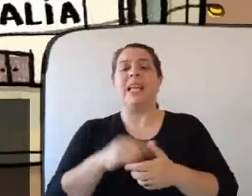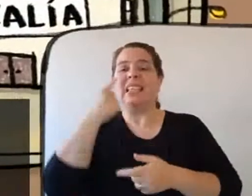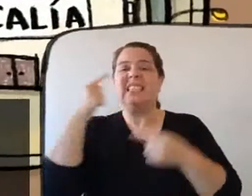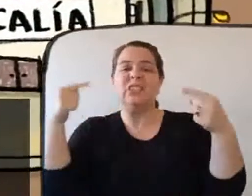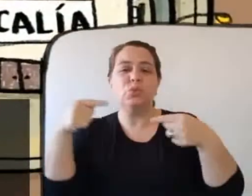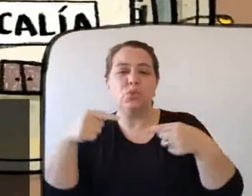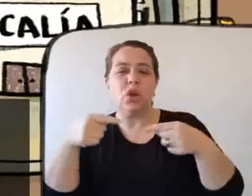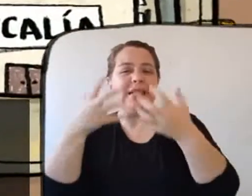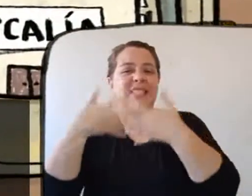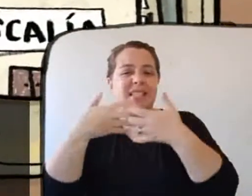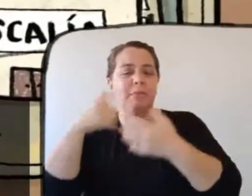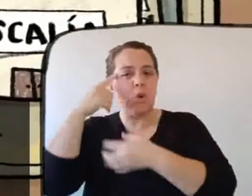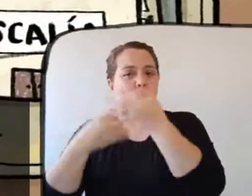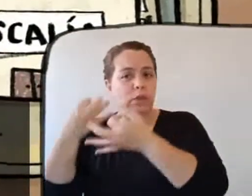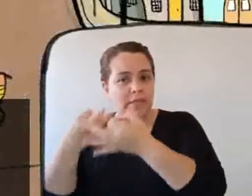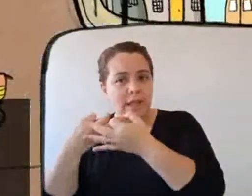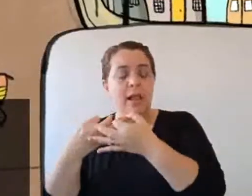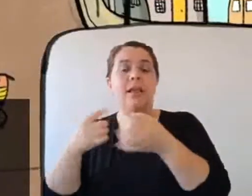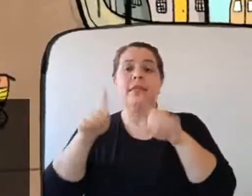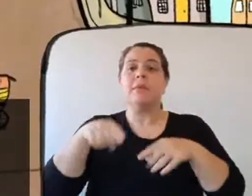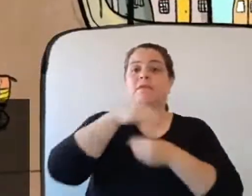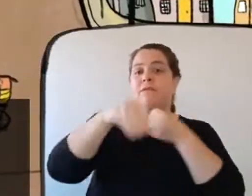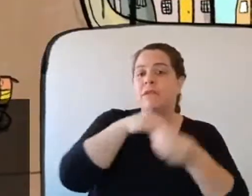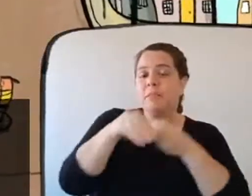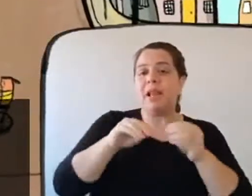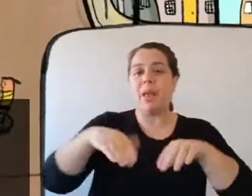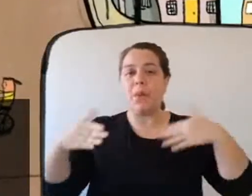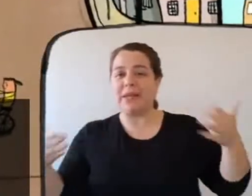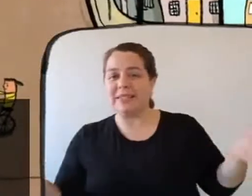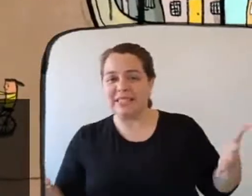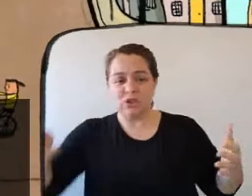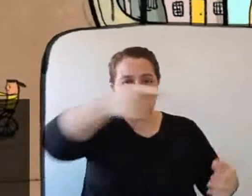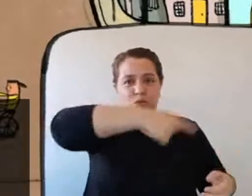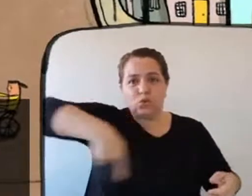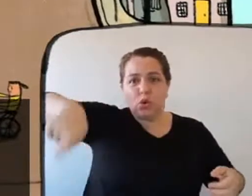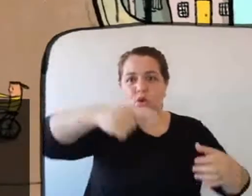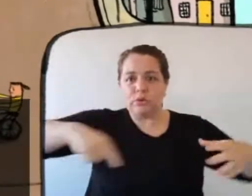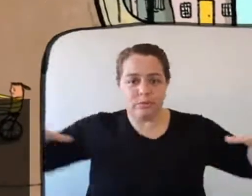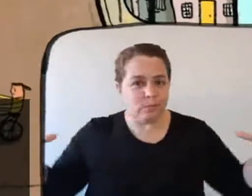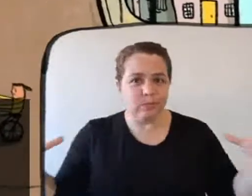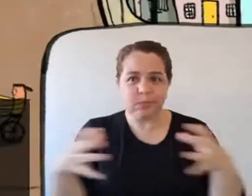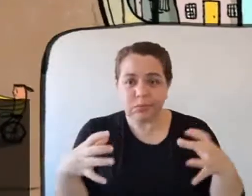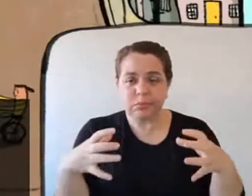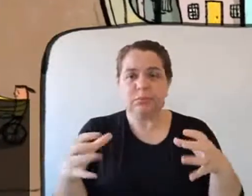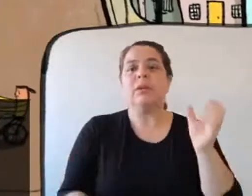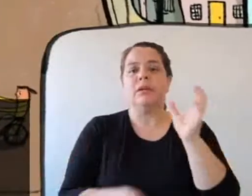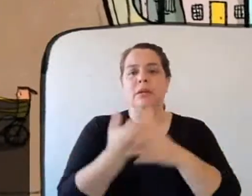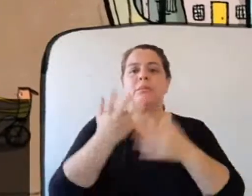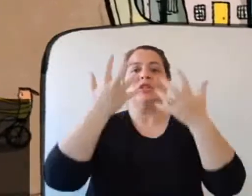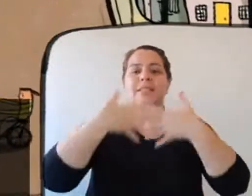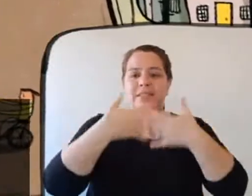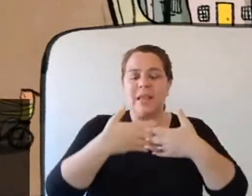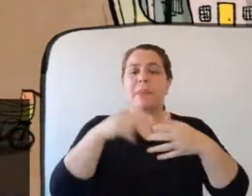instituciones del sistema judicial. También las familias y las y los vecinos de la comunidad. En conjunto